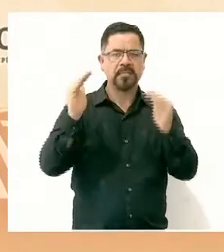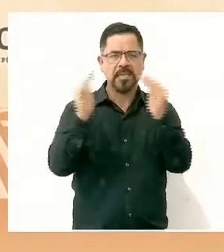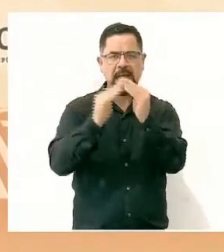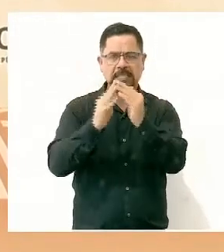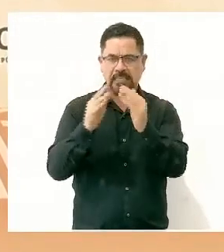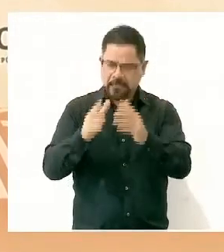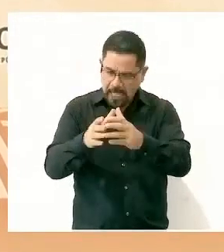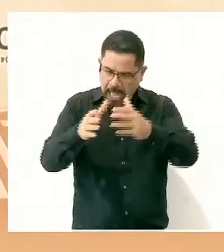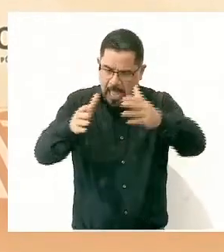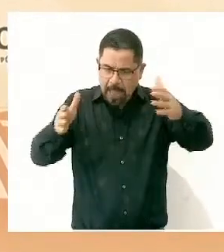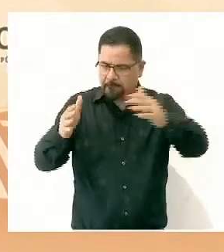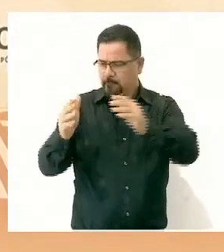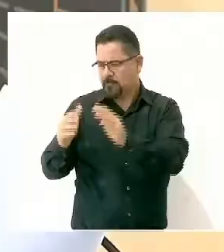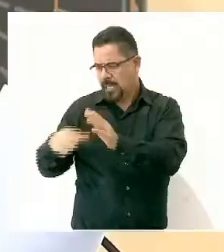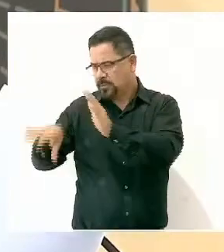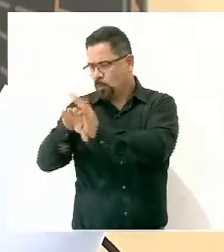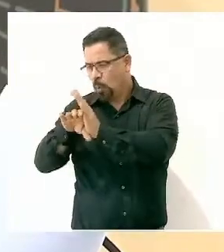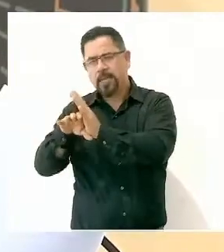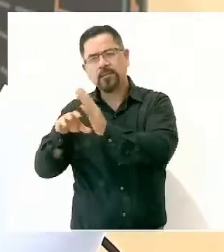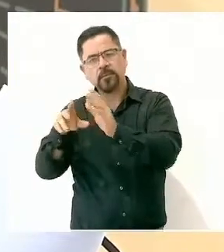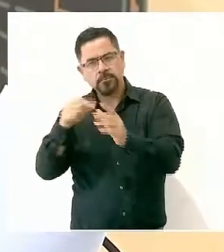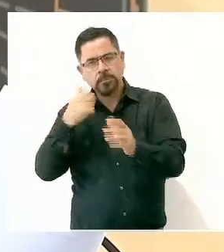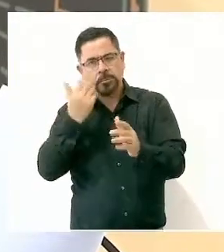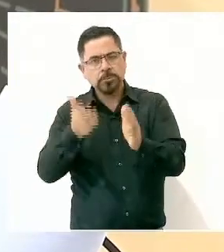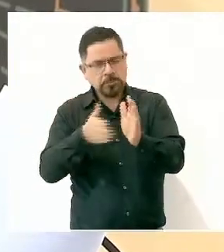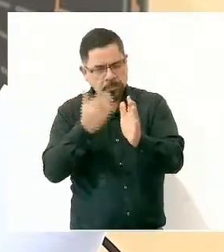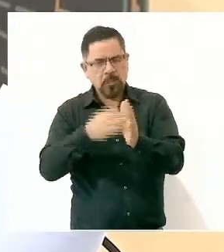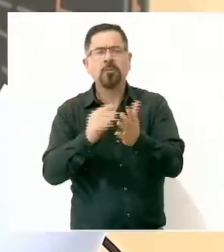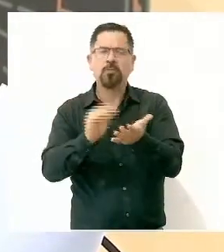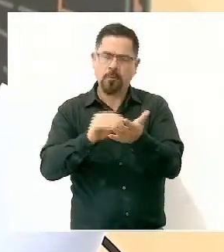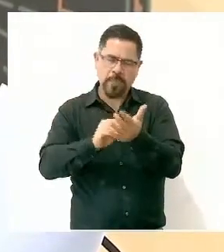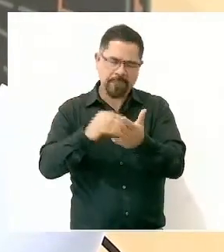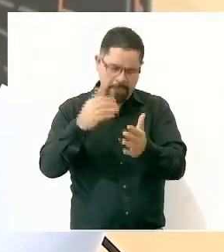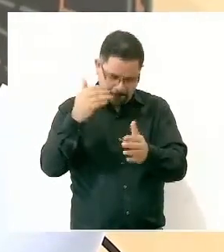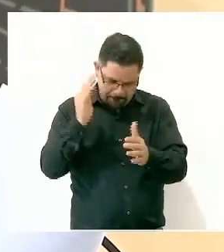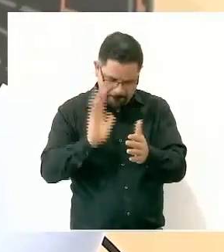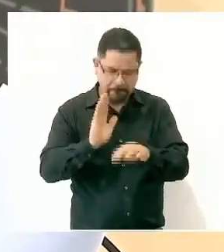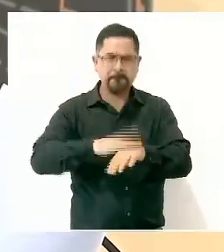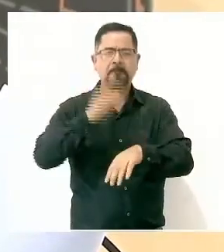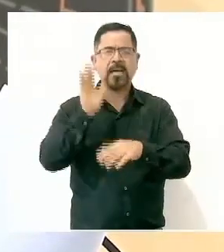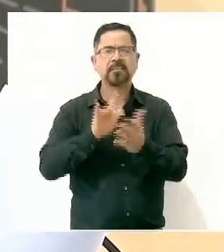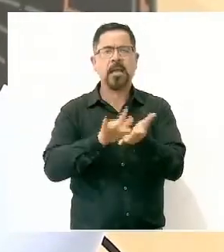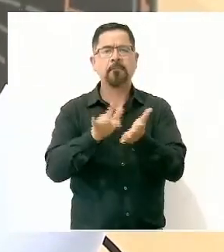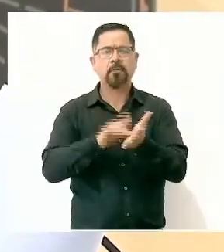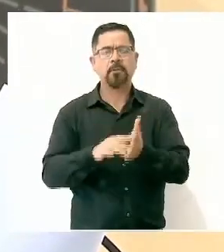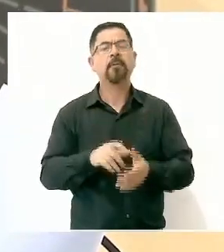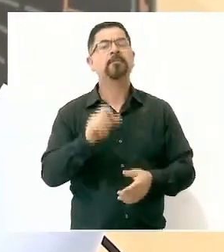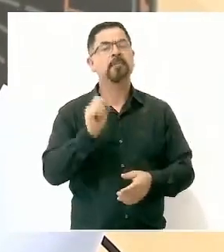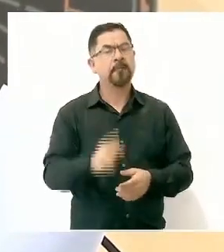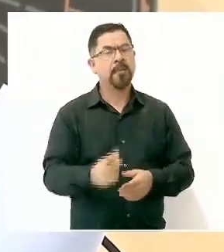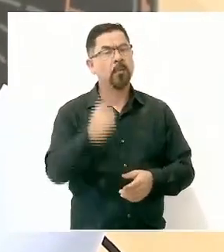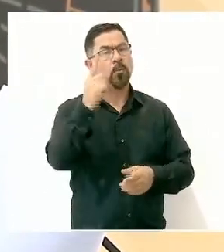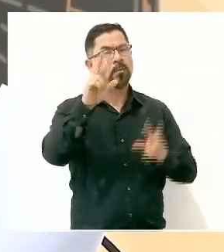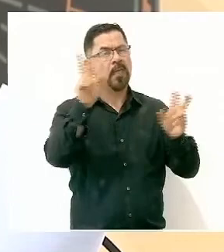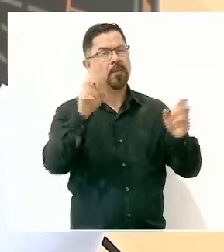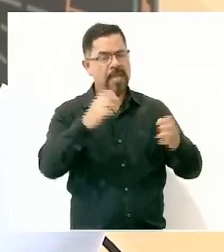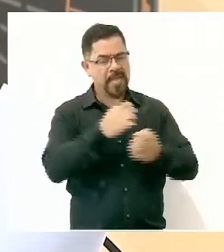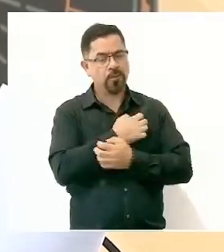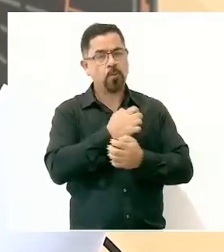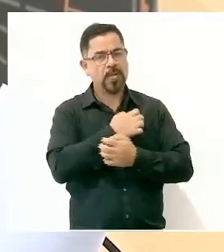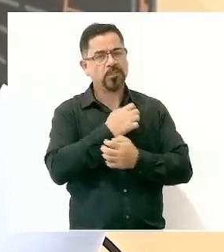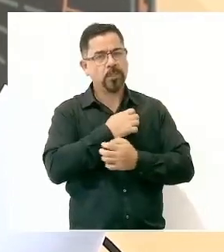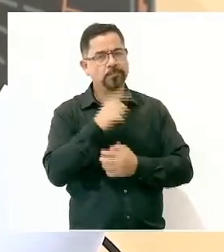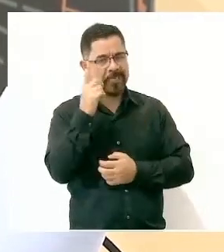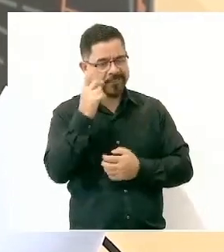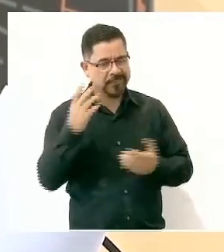construcción de vivienda. Y vamos a impulsar la educación. Y aquí